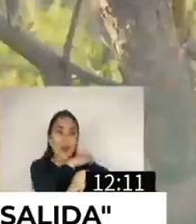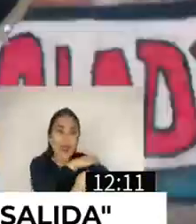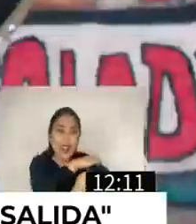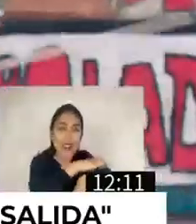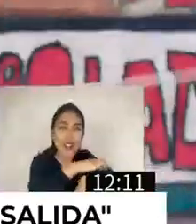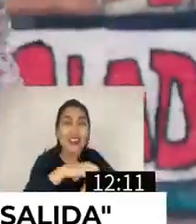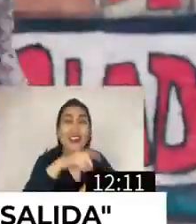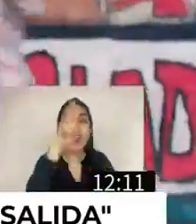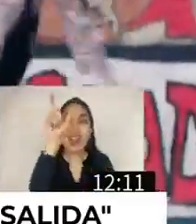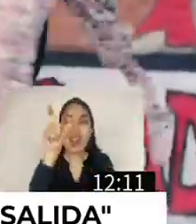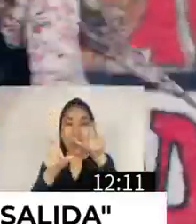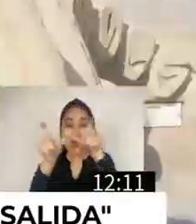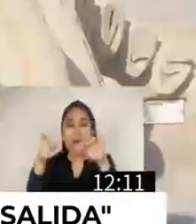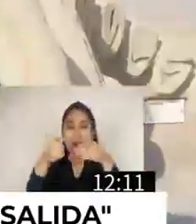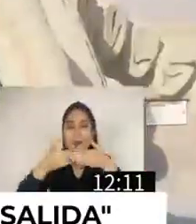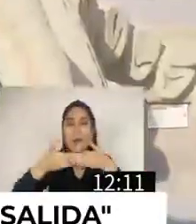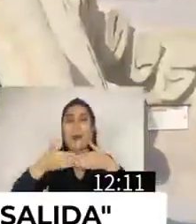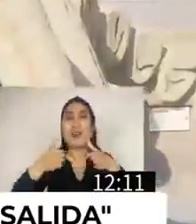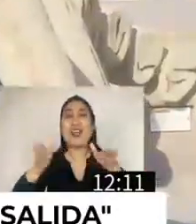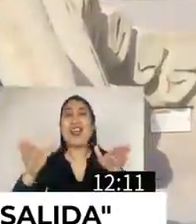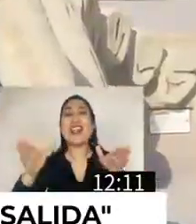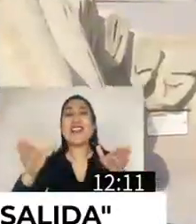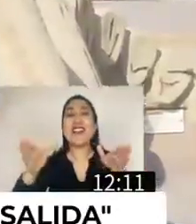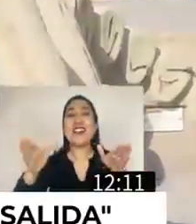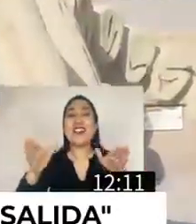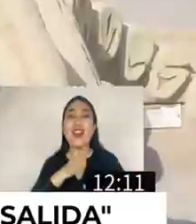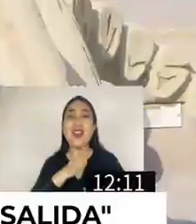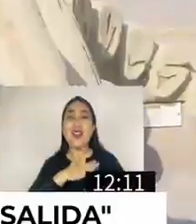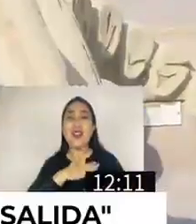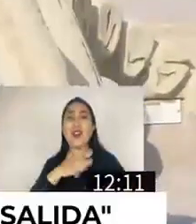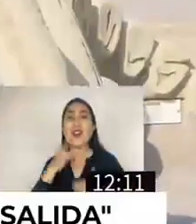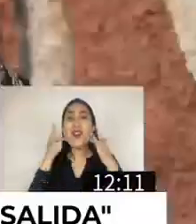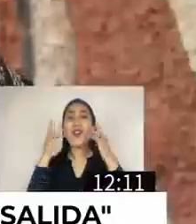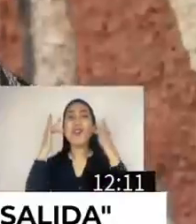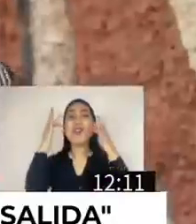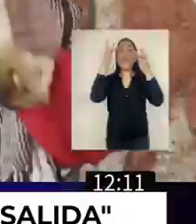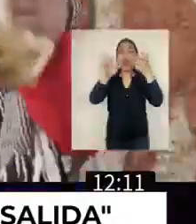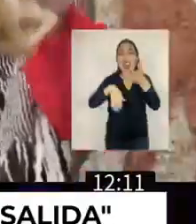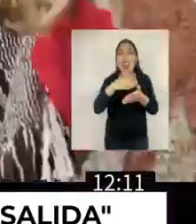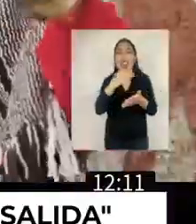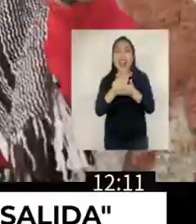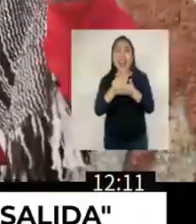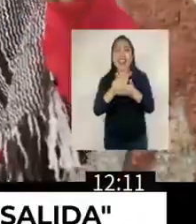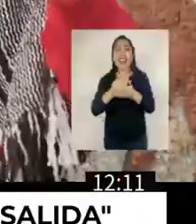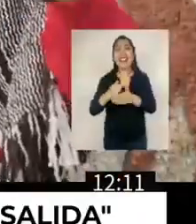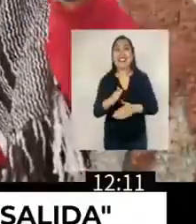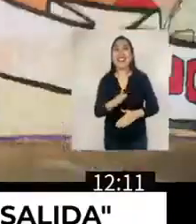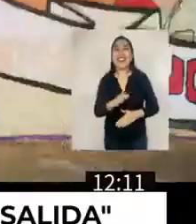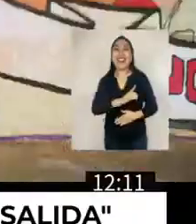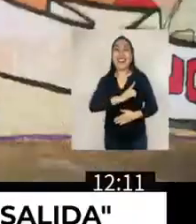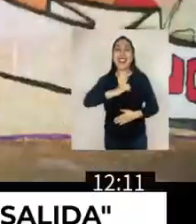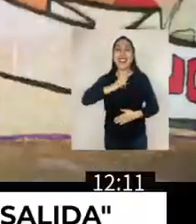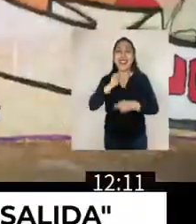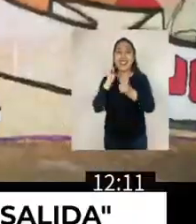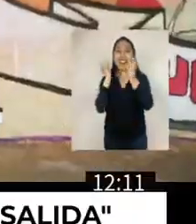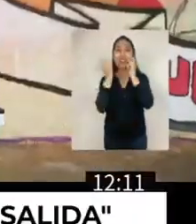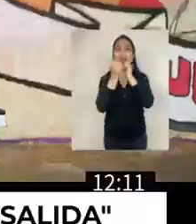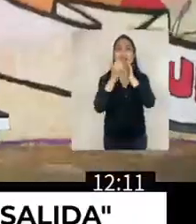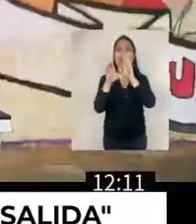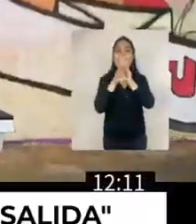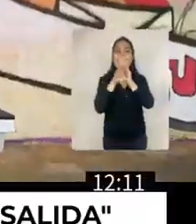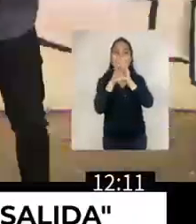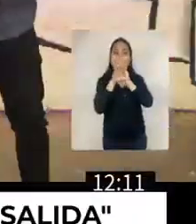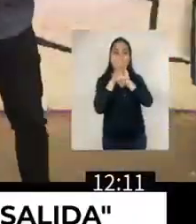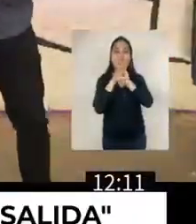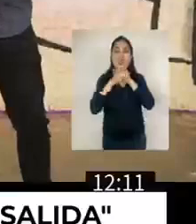cueca, hermoso video, hermoso, genuino, apruebo, Sotelio, hermosa décima la del inicio, me encantó la cueca, tiqui tiqui ti,